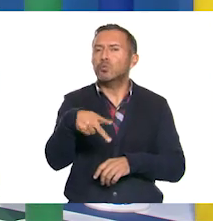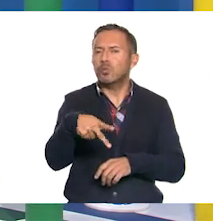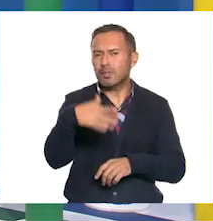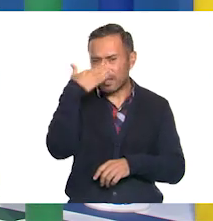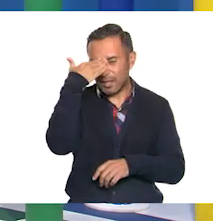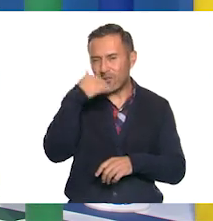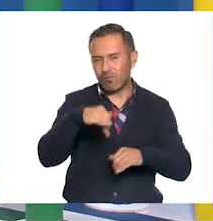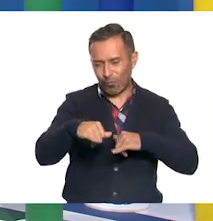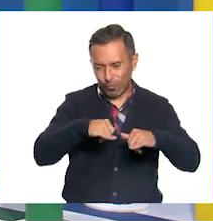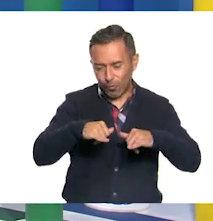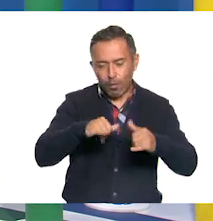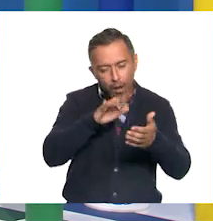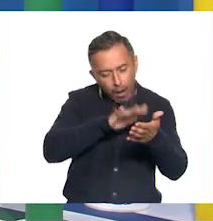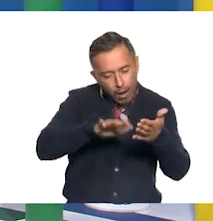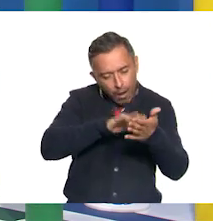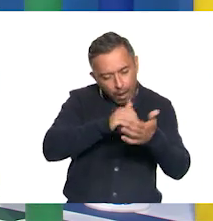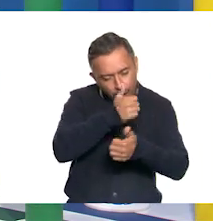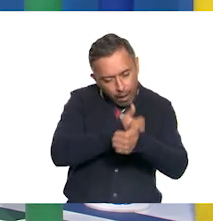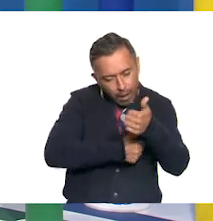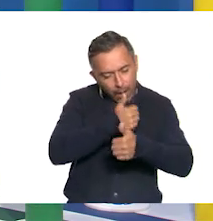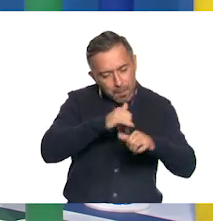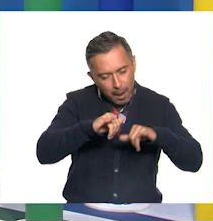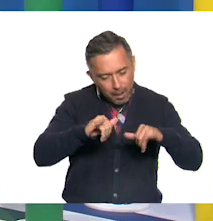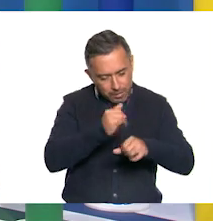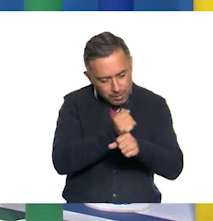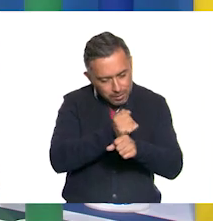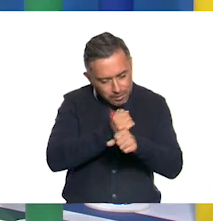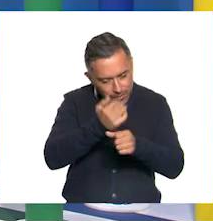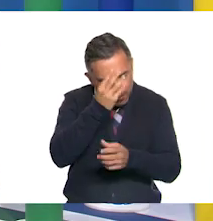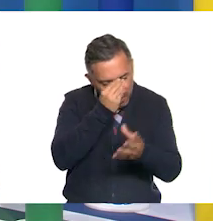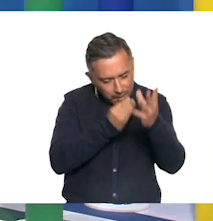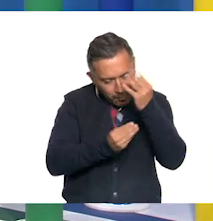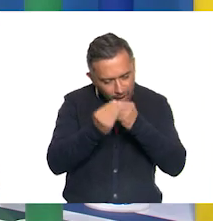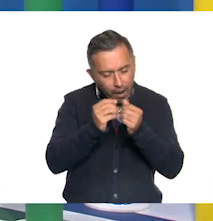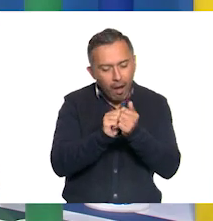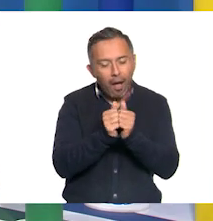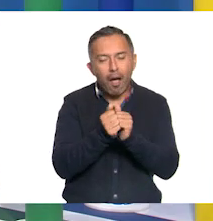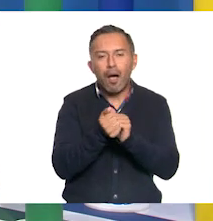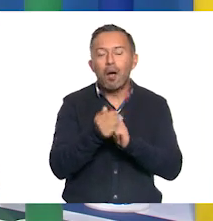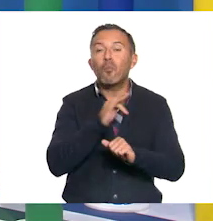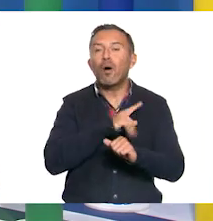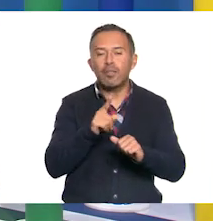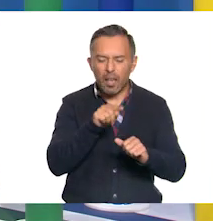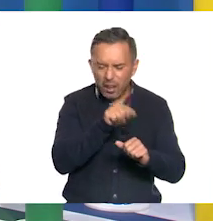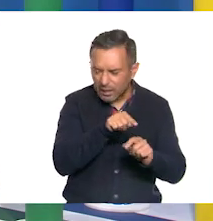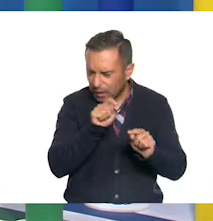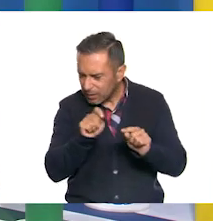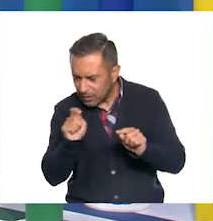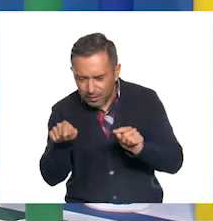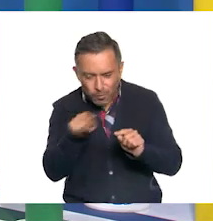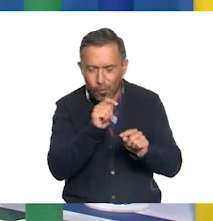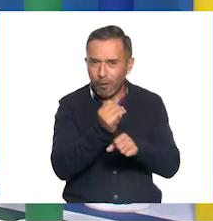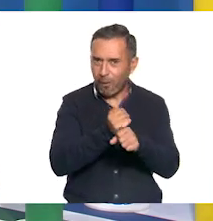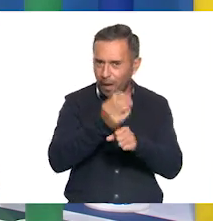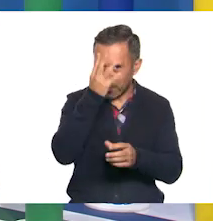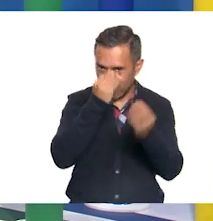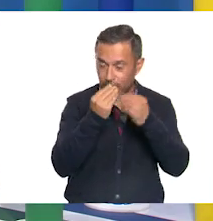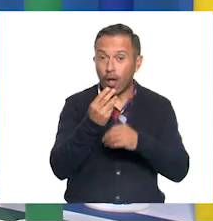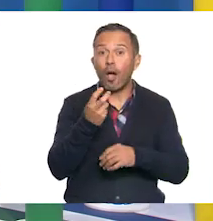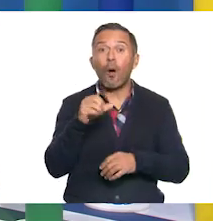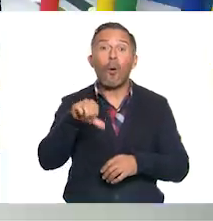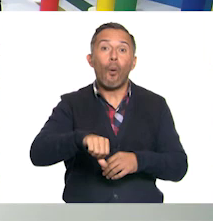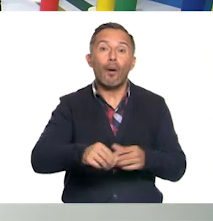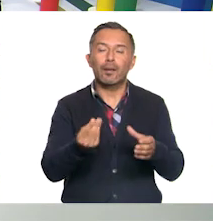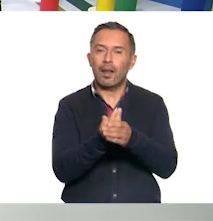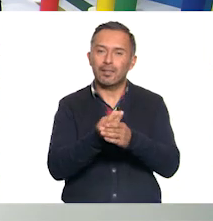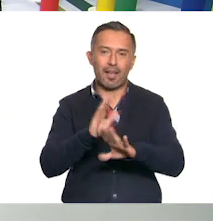geográficas de lectura e interpretación de mapas para conocer las relaciones entre ellos. Por hoy, hemos terminado la